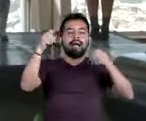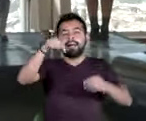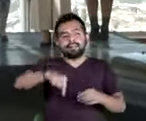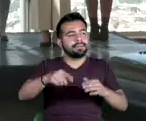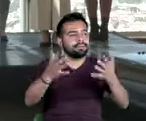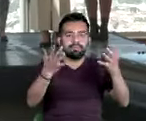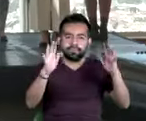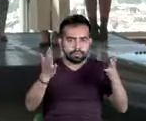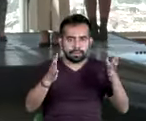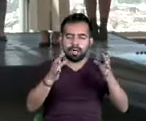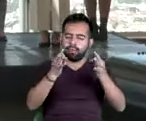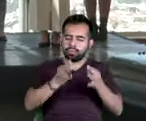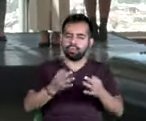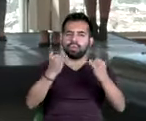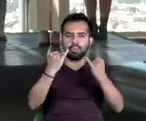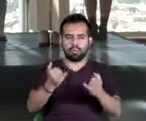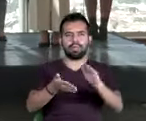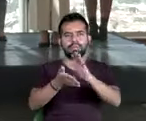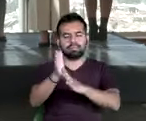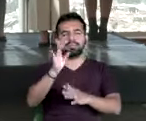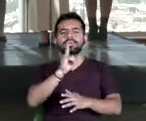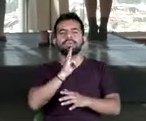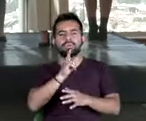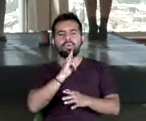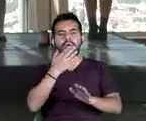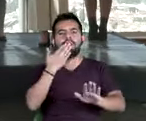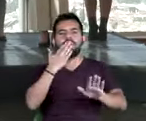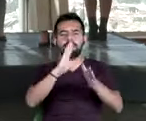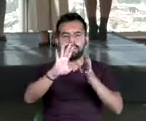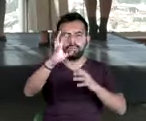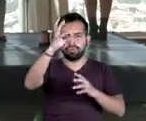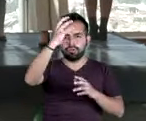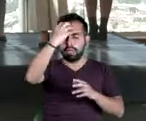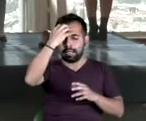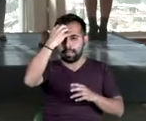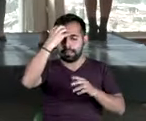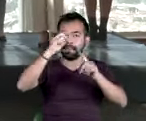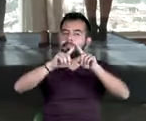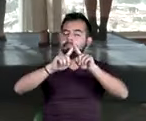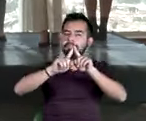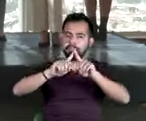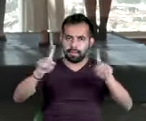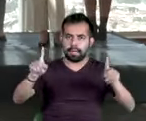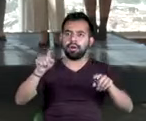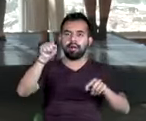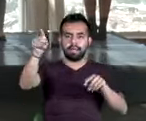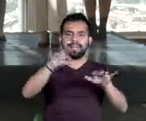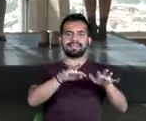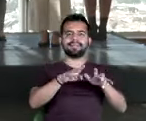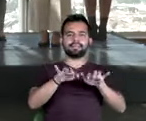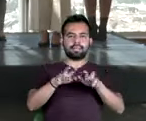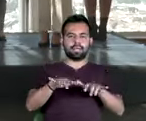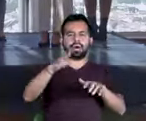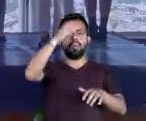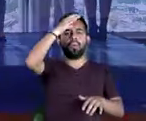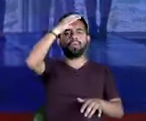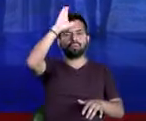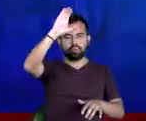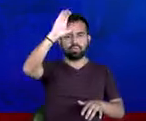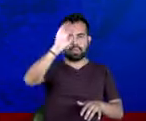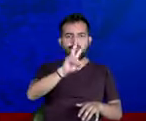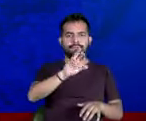ella está en este momento en Estados Unidos cumpliendo compromisos académicos, pero al frente de la Secretaría de Cultura estará Valeria